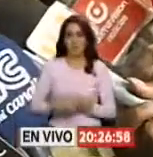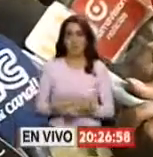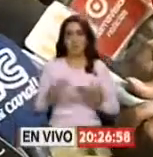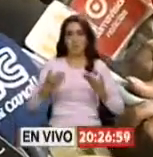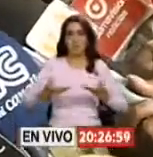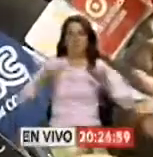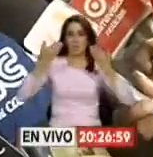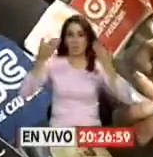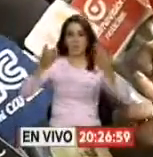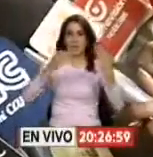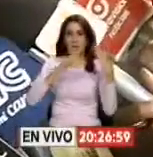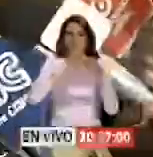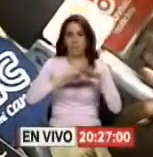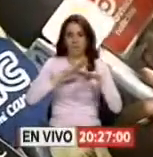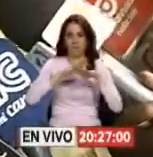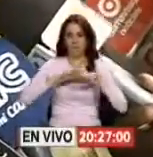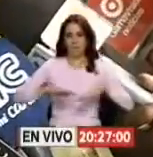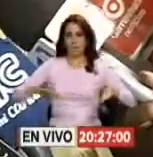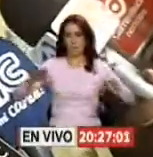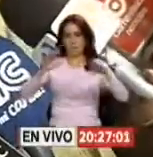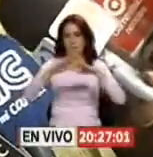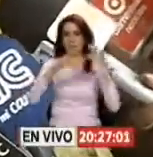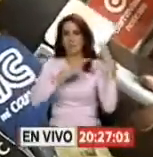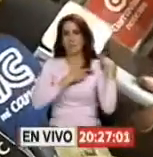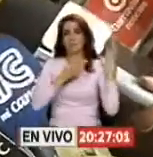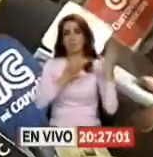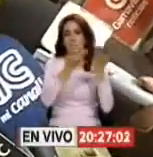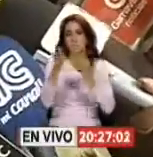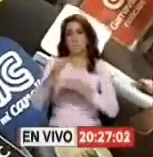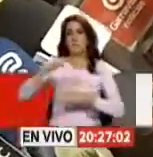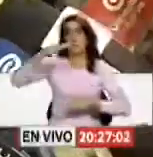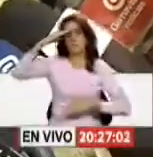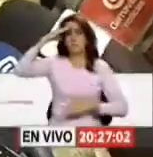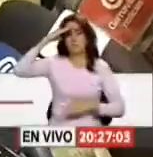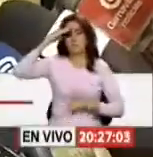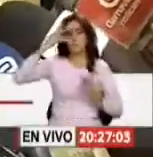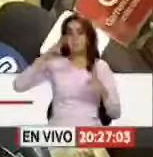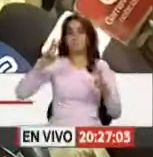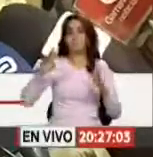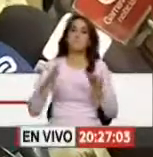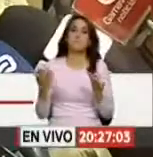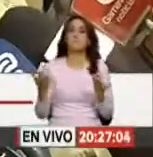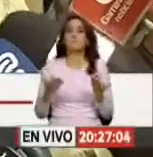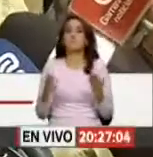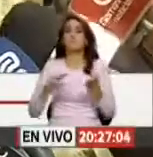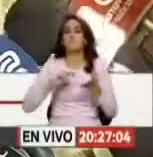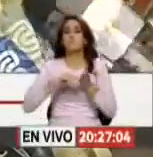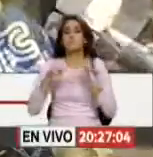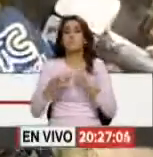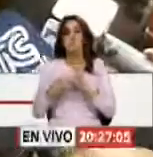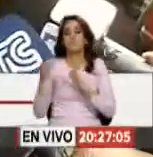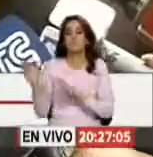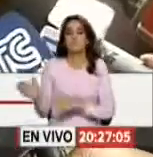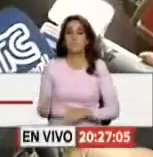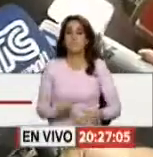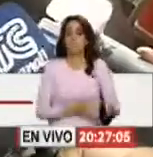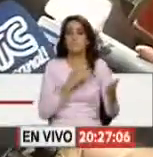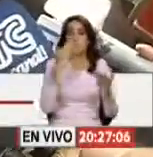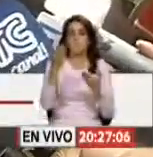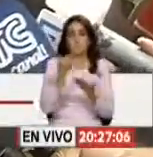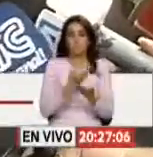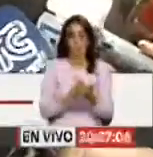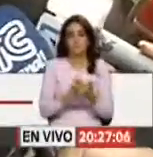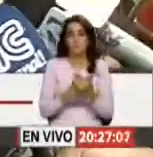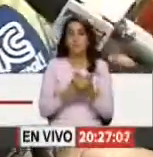la responsabilidad a nuestros comandantes a nivel territorio, a nuestros policías, el rol importante que es por la democracia, llegar a un nivel de